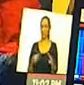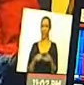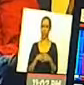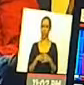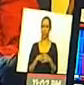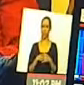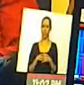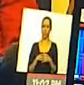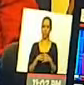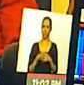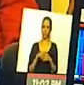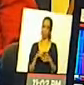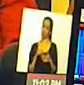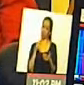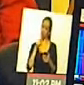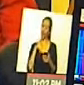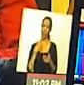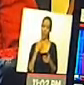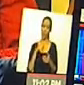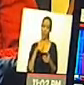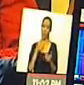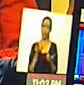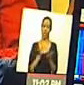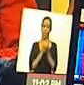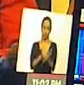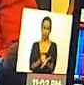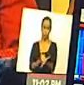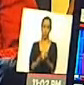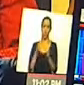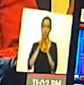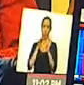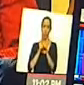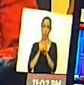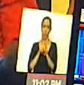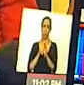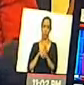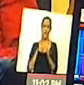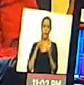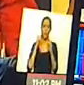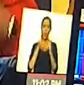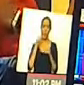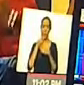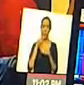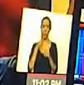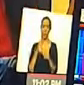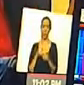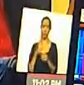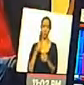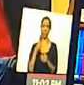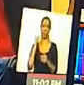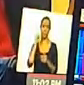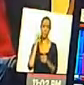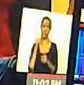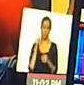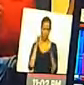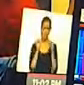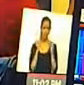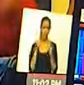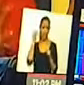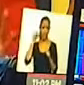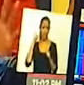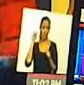Cecilia, tú le puedes dar un chance, un cupo ahí en el curso de locución a la UCB? no tiene dicción. ¿Tú lo que entendiste tú del video ese? No,